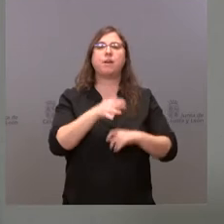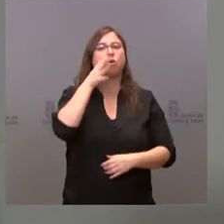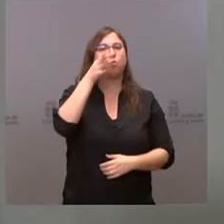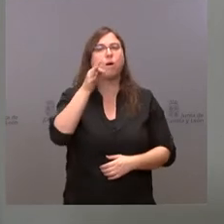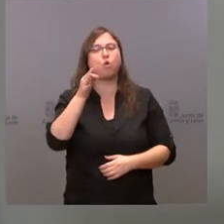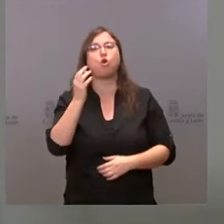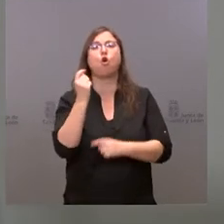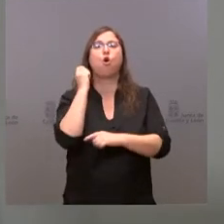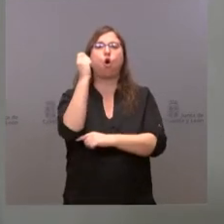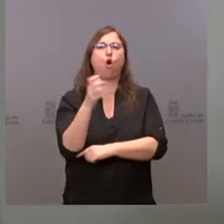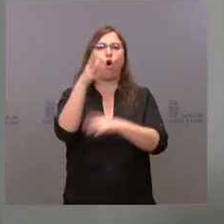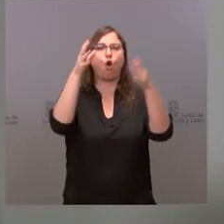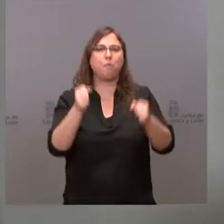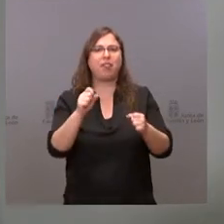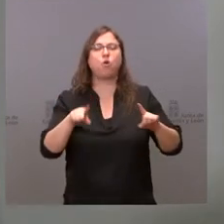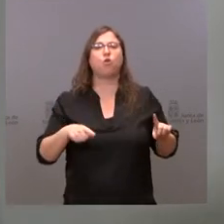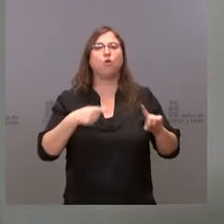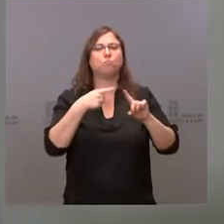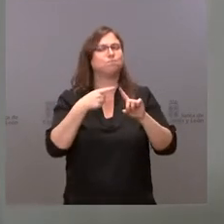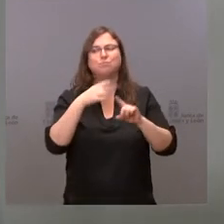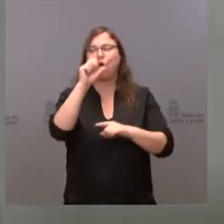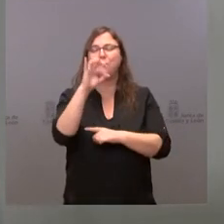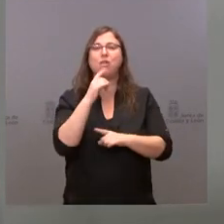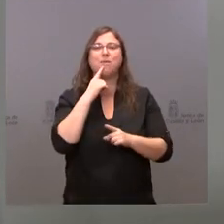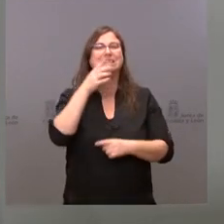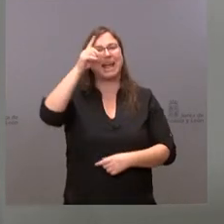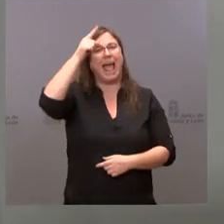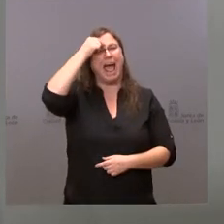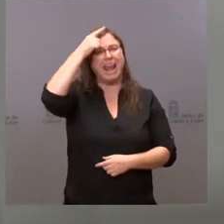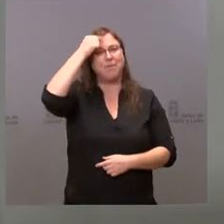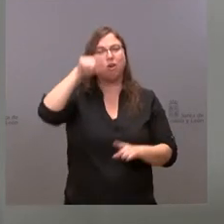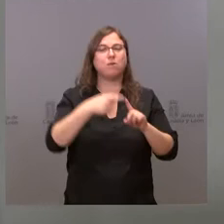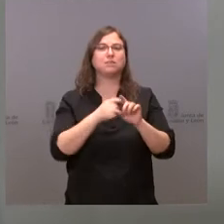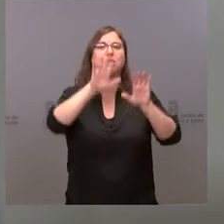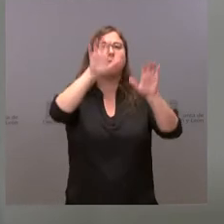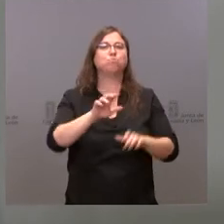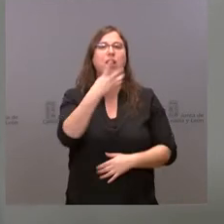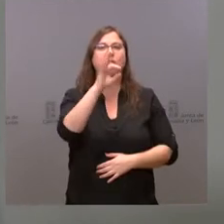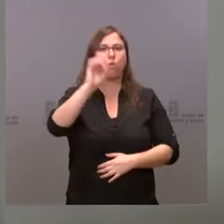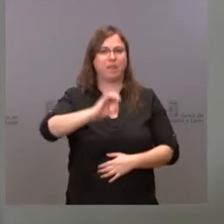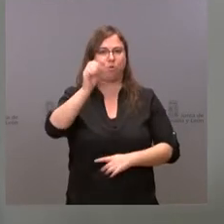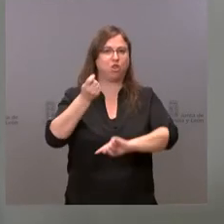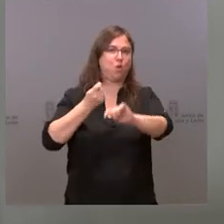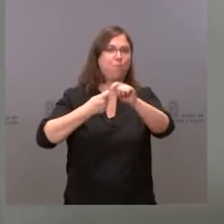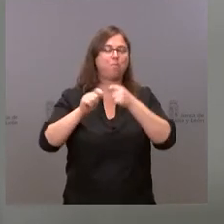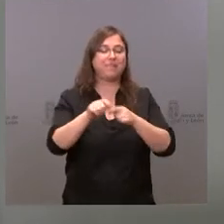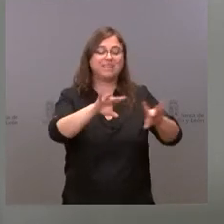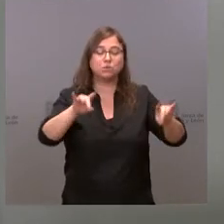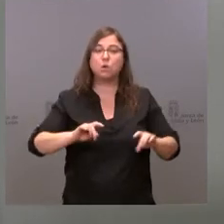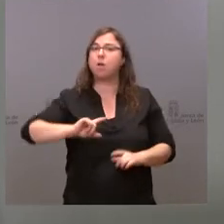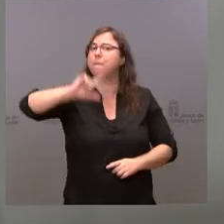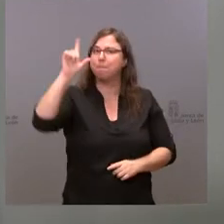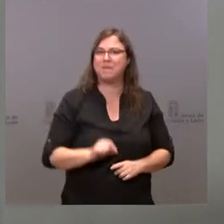olmedo y arévalo y por tanto una bonificación del 50% en el precio de venta del suelo en los polígonos de ambas